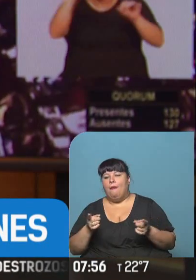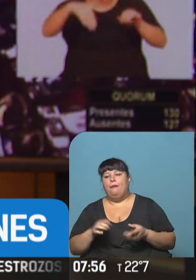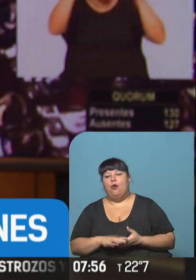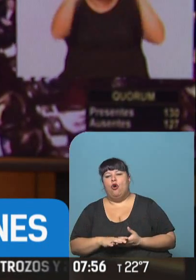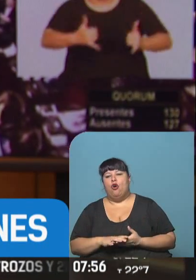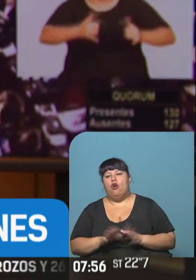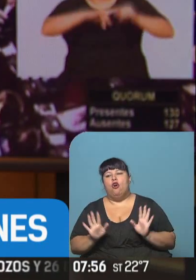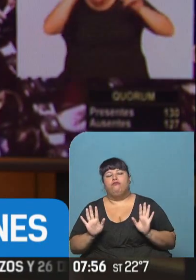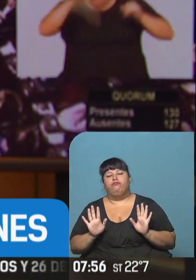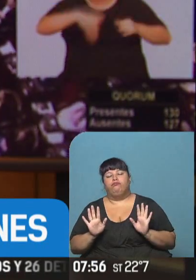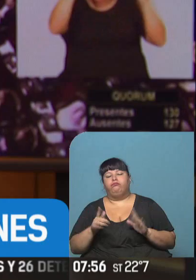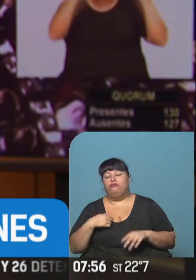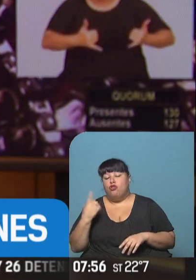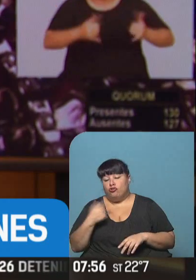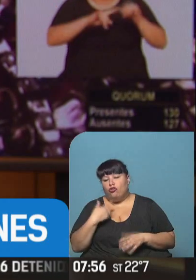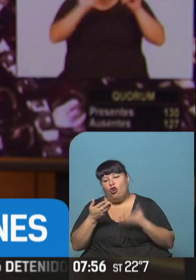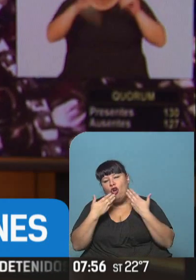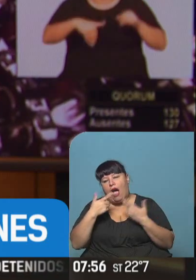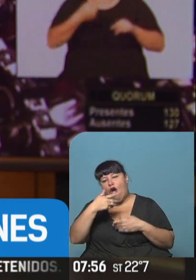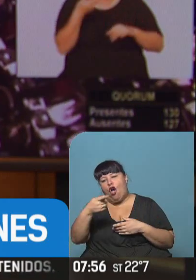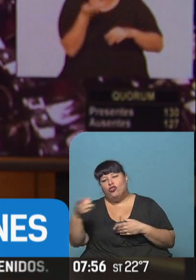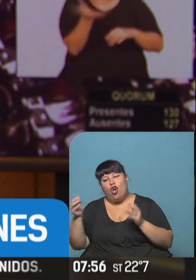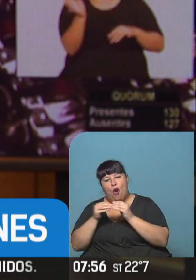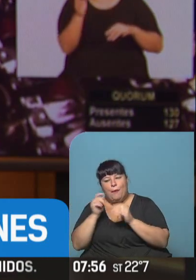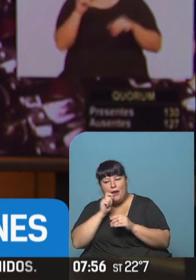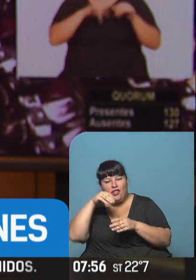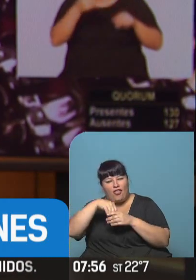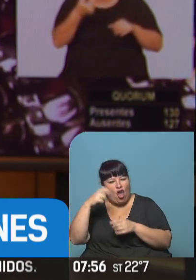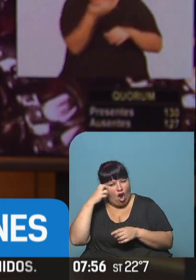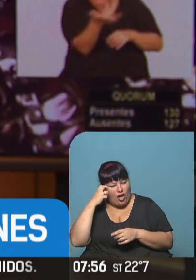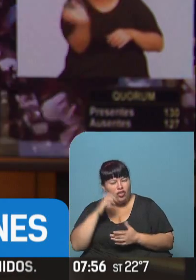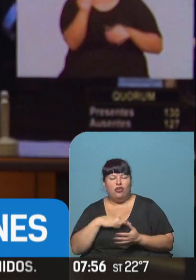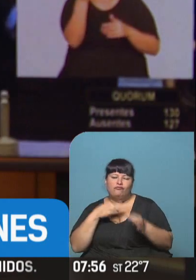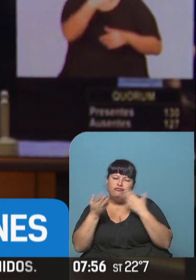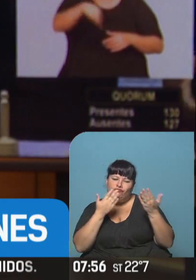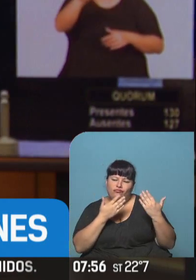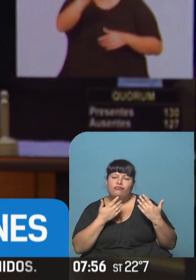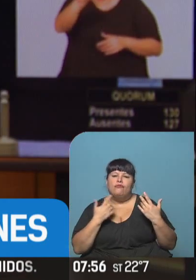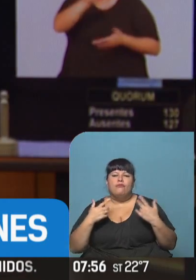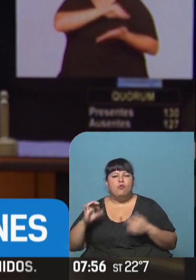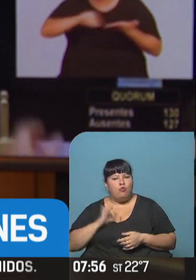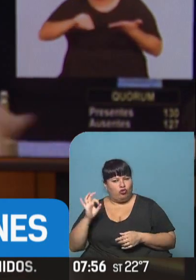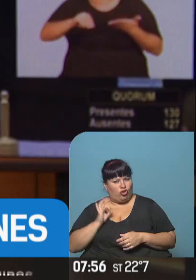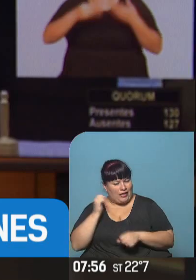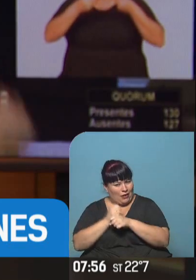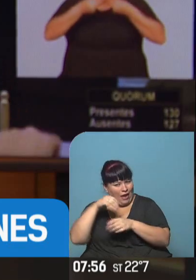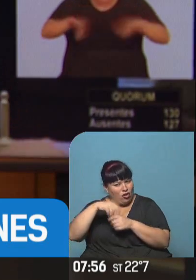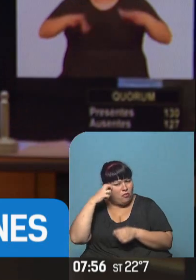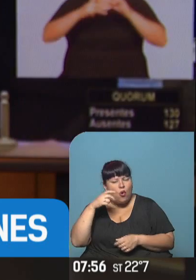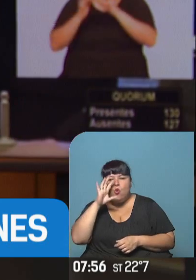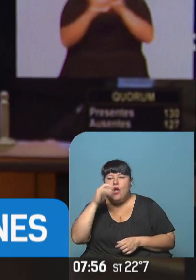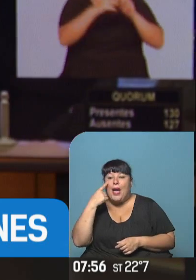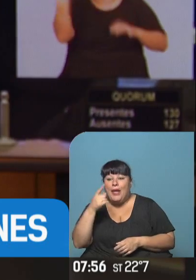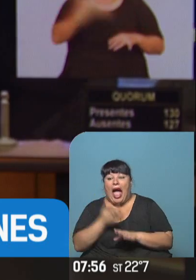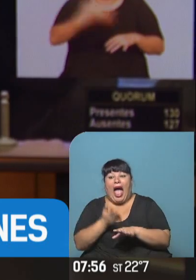vivido, por lo menos nosotros, y lo charlamos con otros colegas periodistas parlamentarios, que tenemos muchos años de cobertura, tampoco habíamos visto